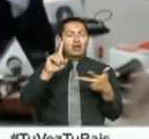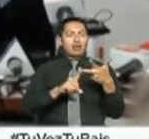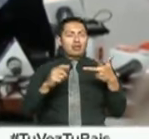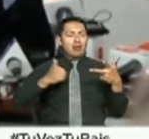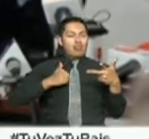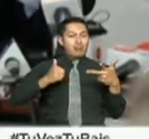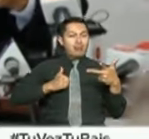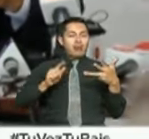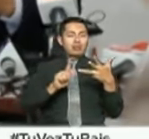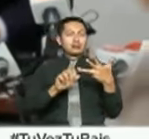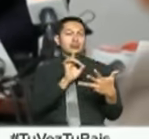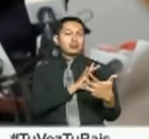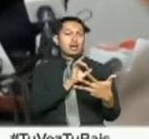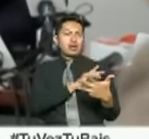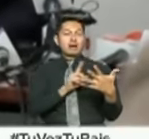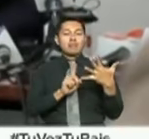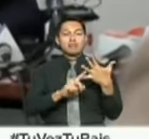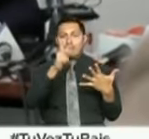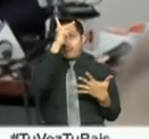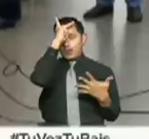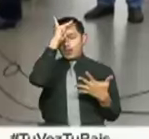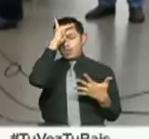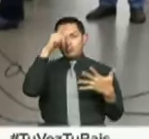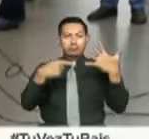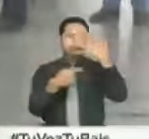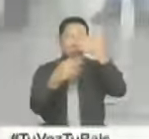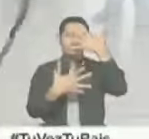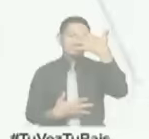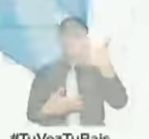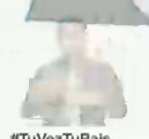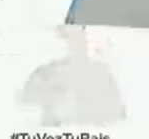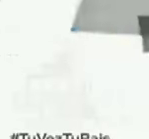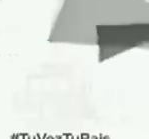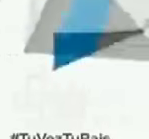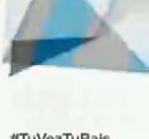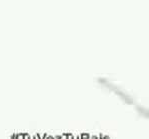entre otros. Cristina Pavón, Noticiero Ciudadano.